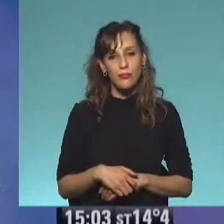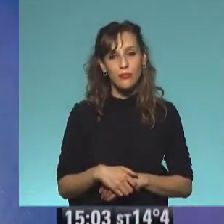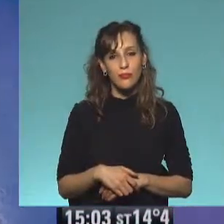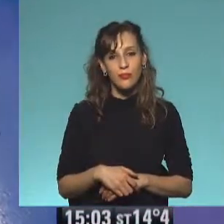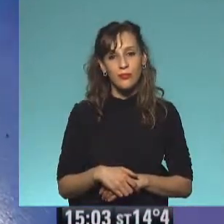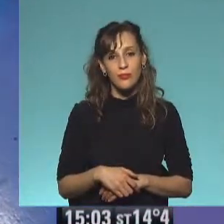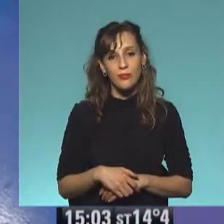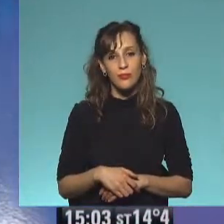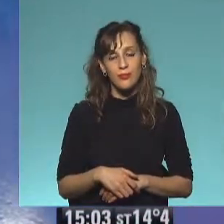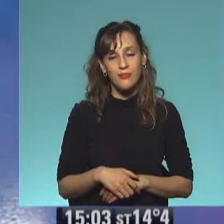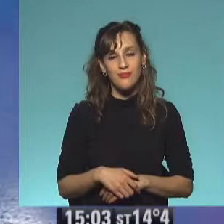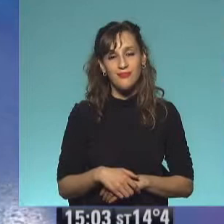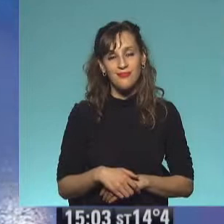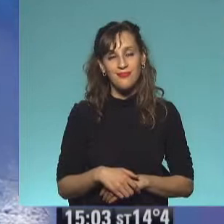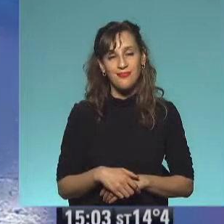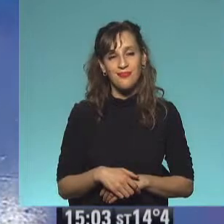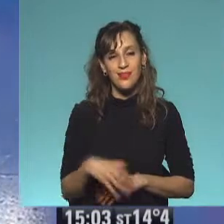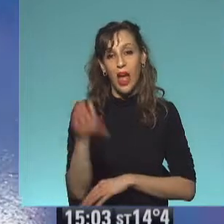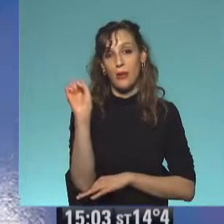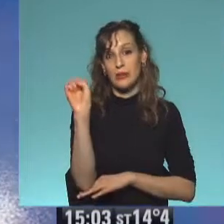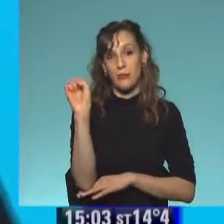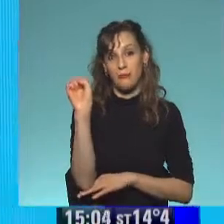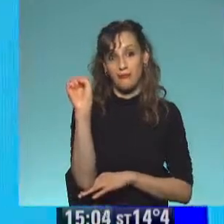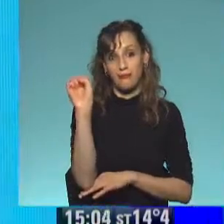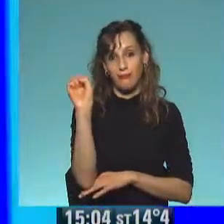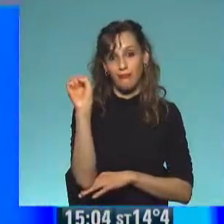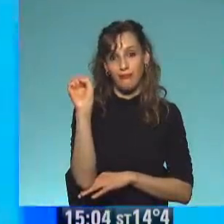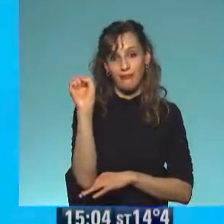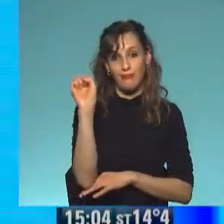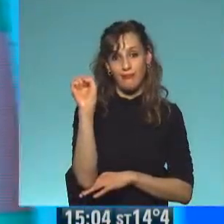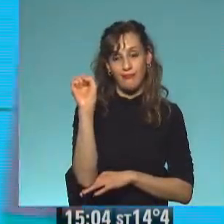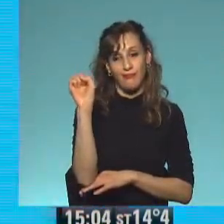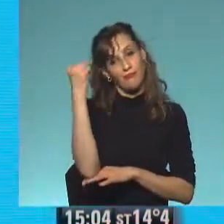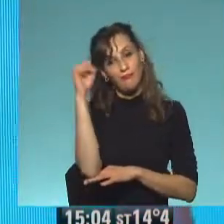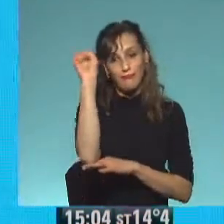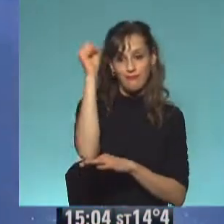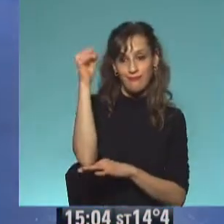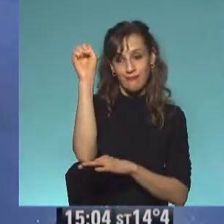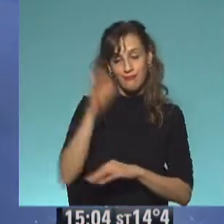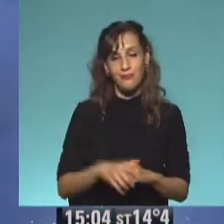con la cabeza con la cabeza una vez